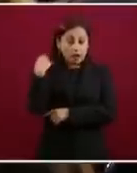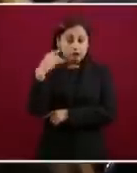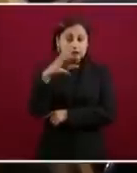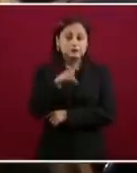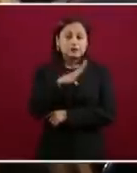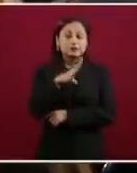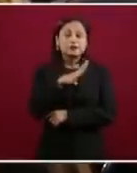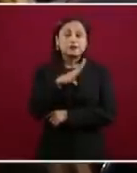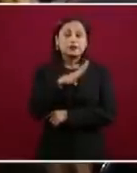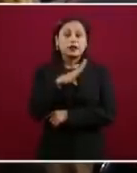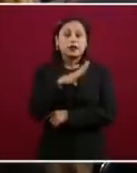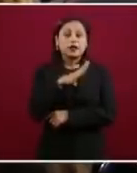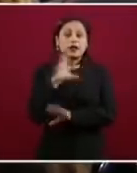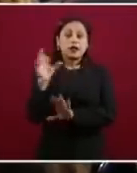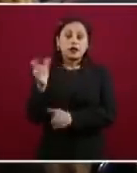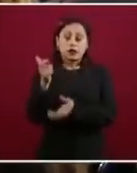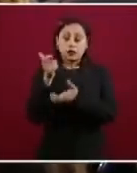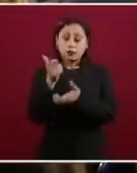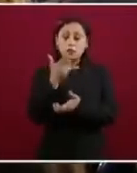de turismo